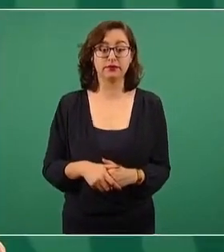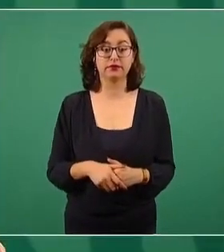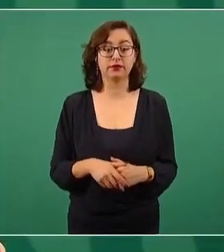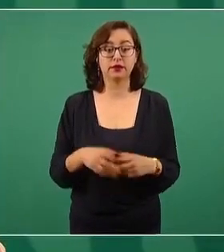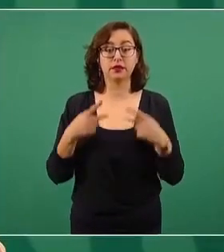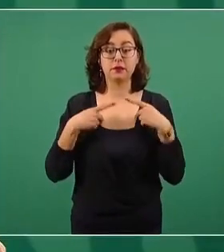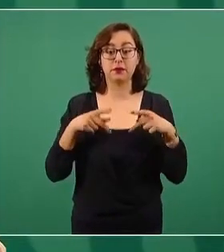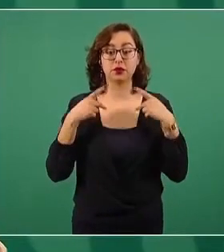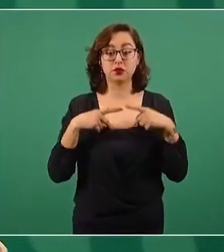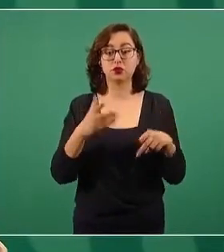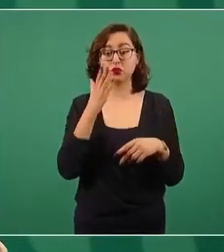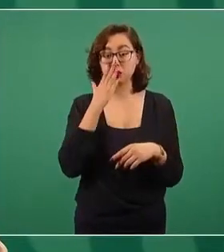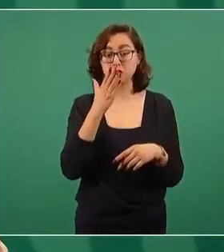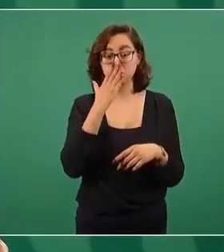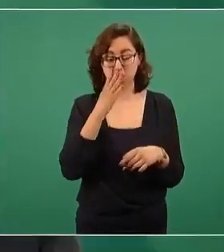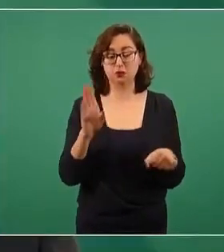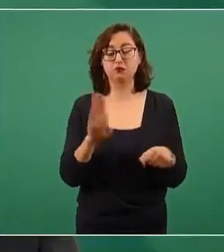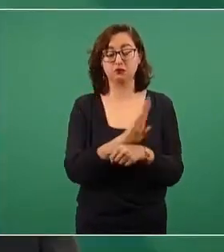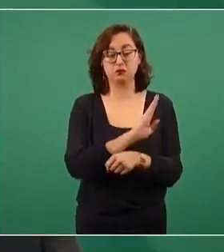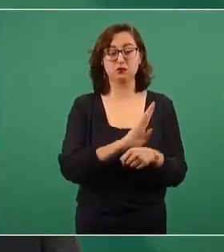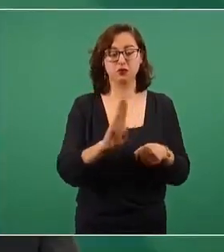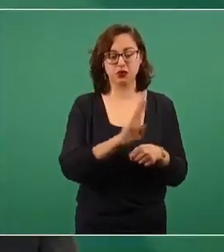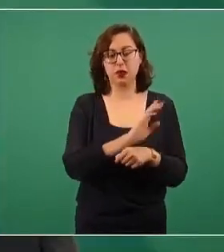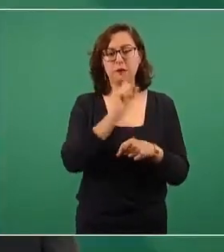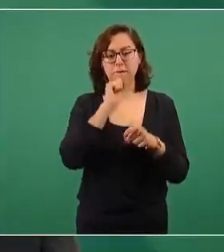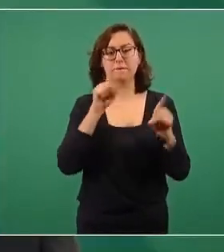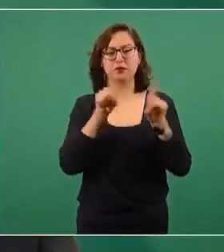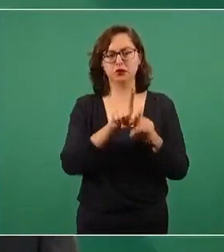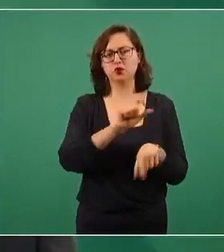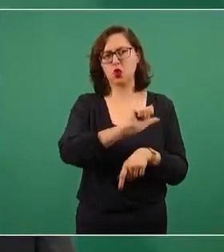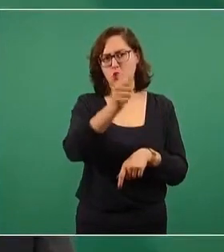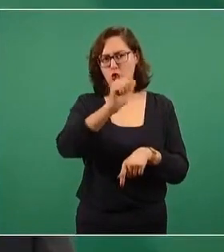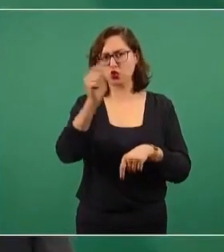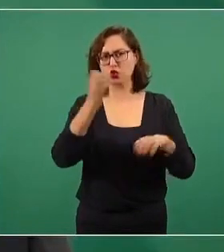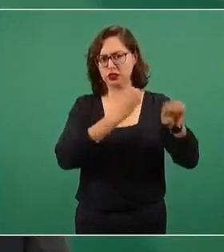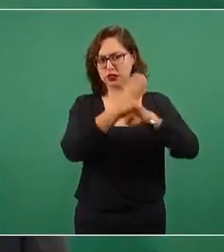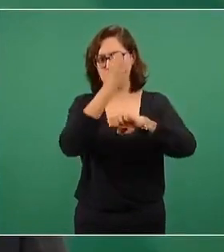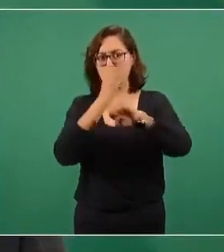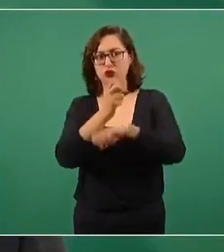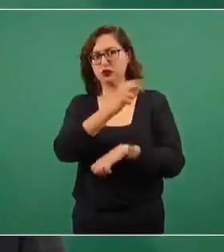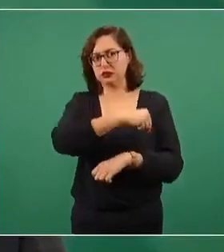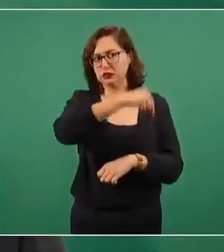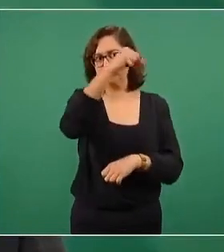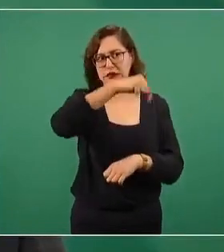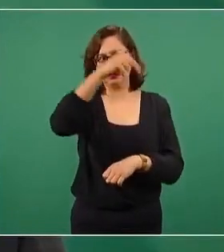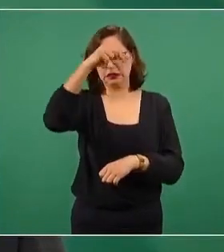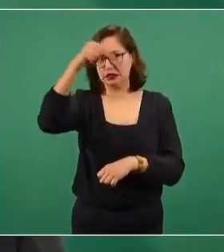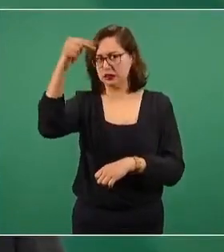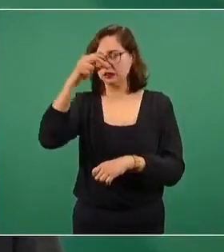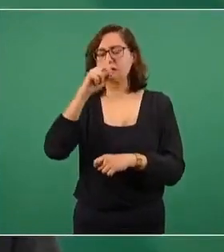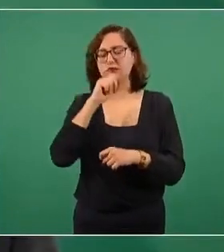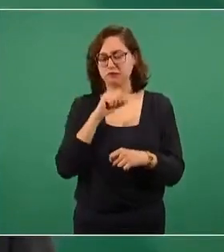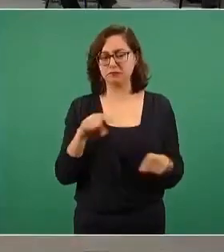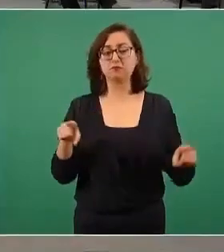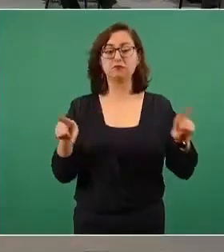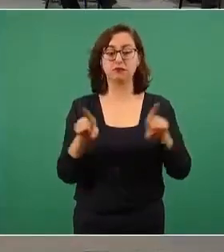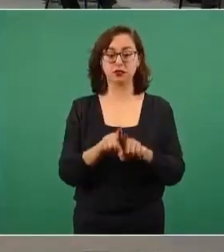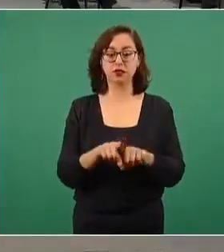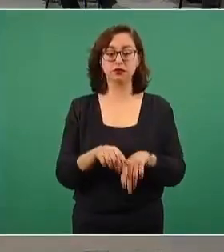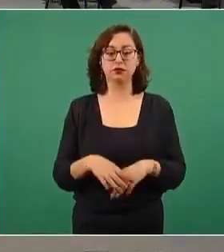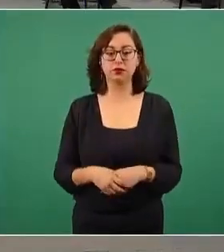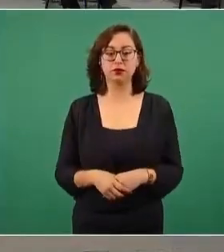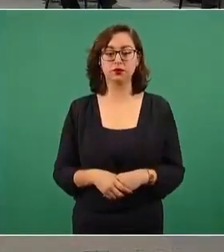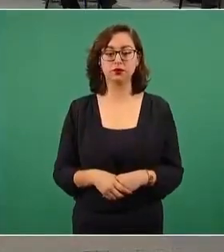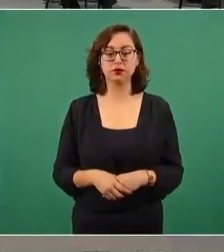tener este beneficio. También otros estados del noroeste tienen este apoyo en lo especial. Y el